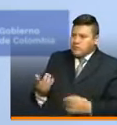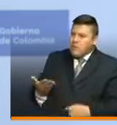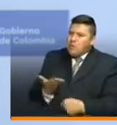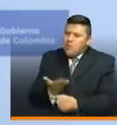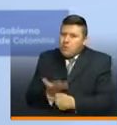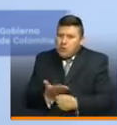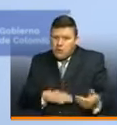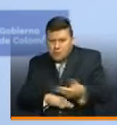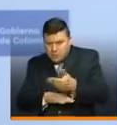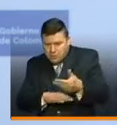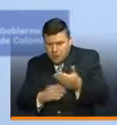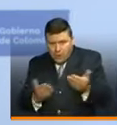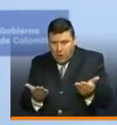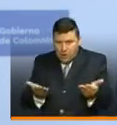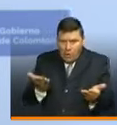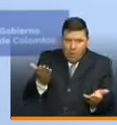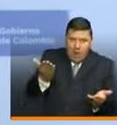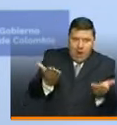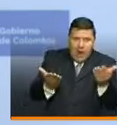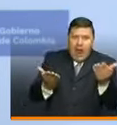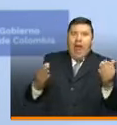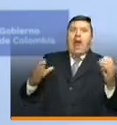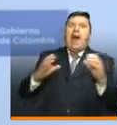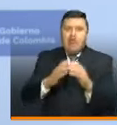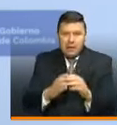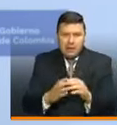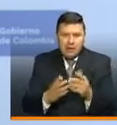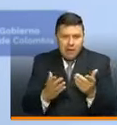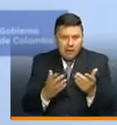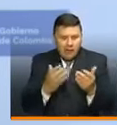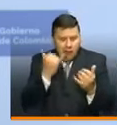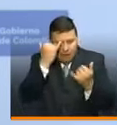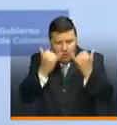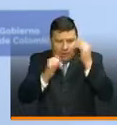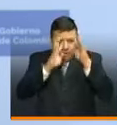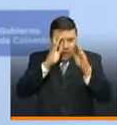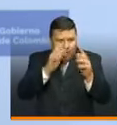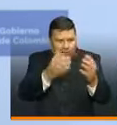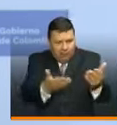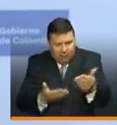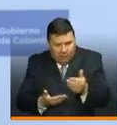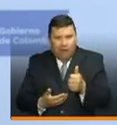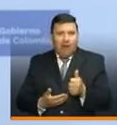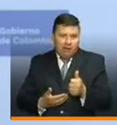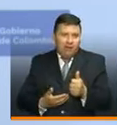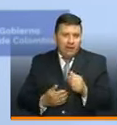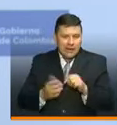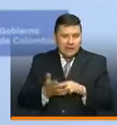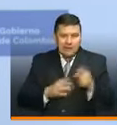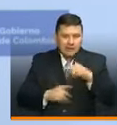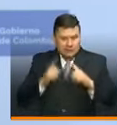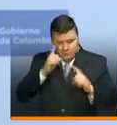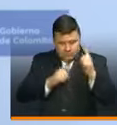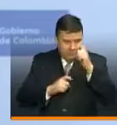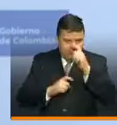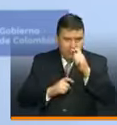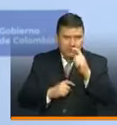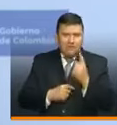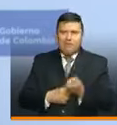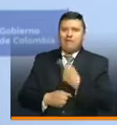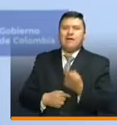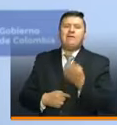son proporcionales, o sea, creemos que vale la pena. Y efectivamente, y esto es un poquito la reflexión en la que estamos, ¿no? En ausencia